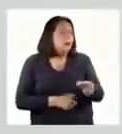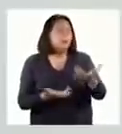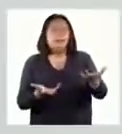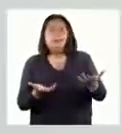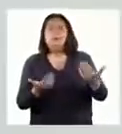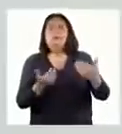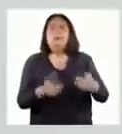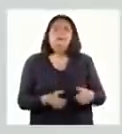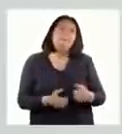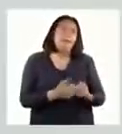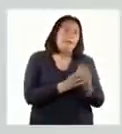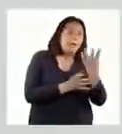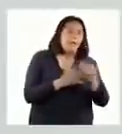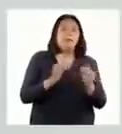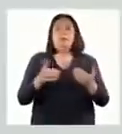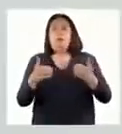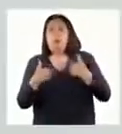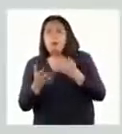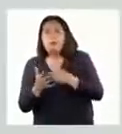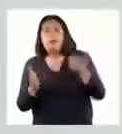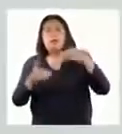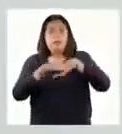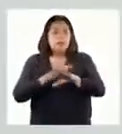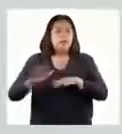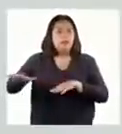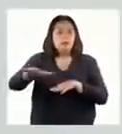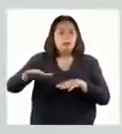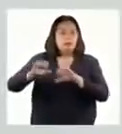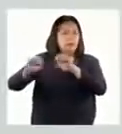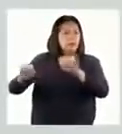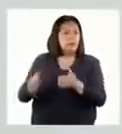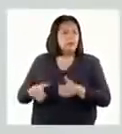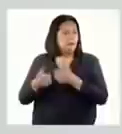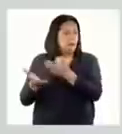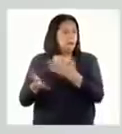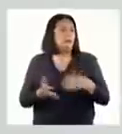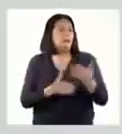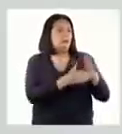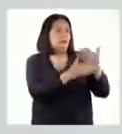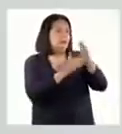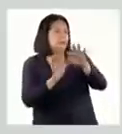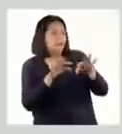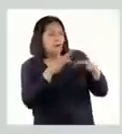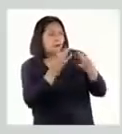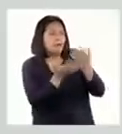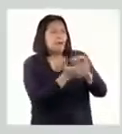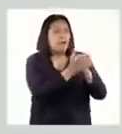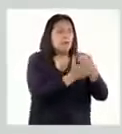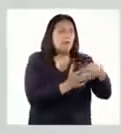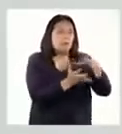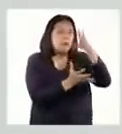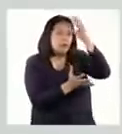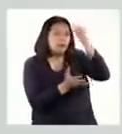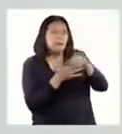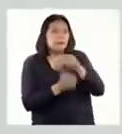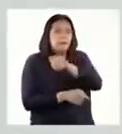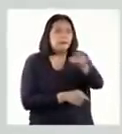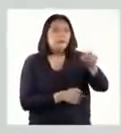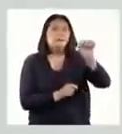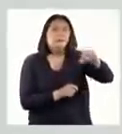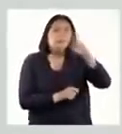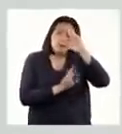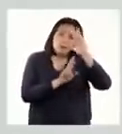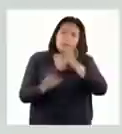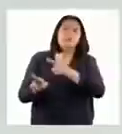del ecosistema, puedan compartir con sus amigos y familiares todo lo aprendido, para que ellos también